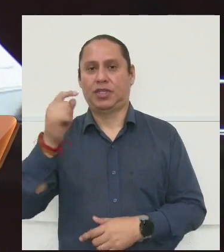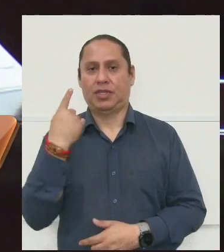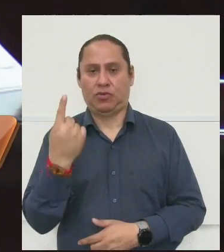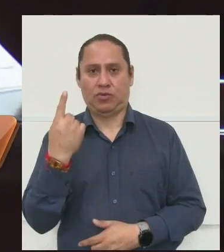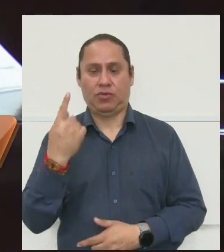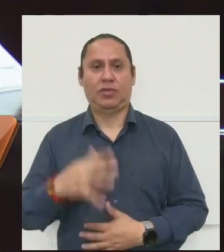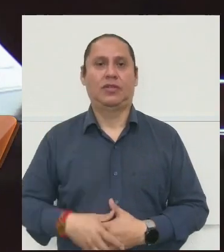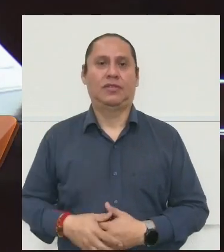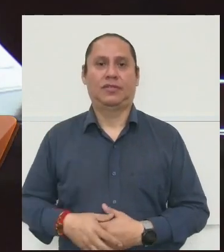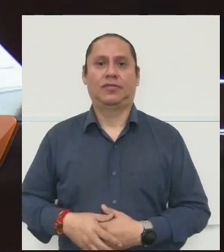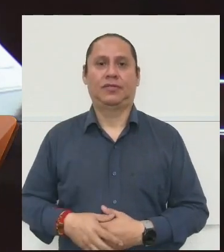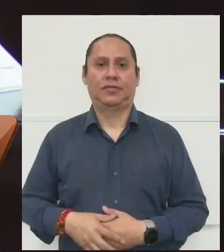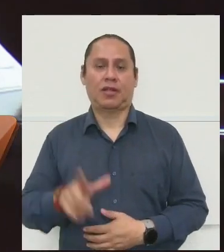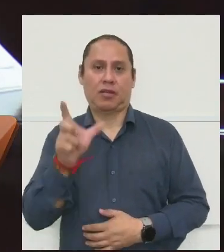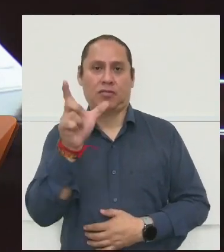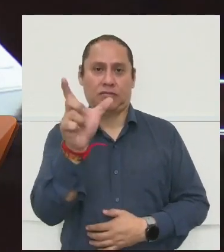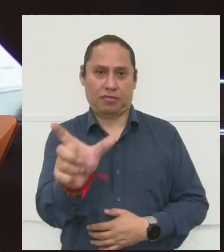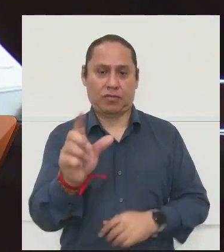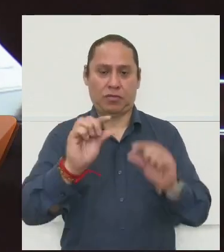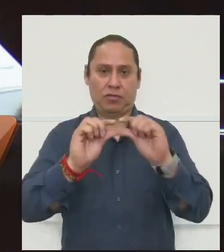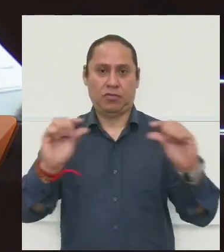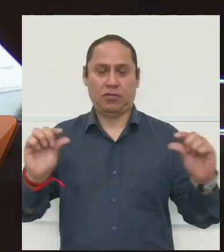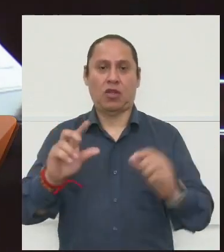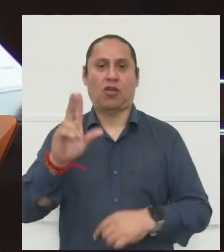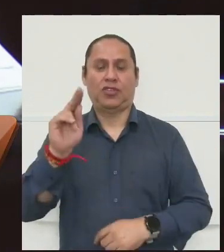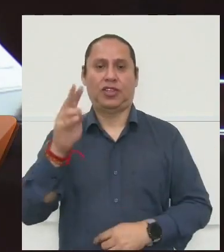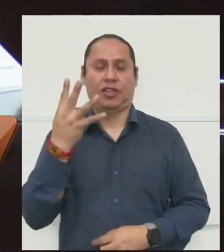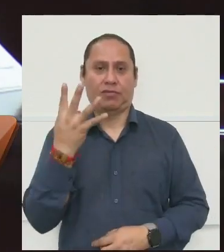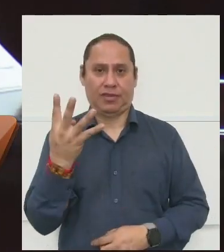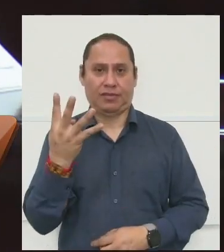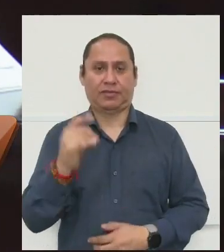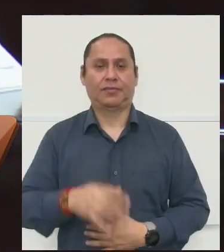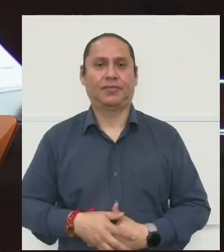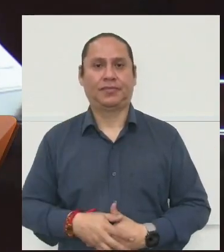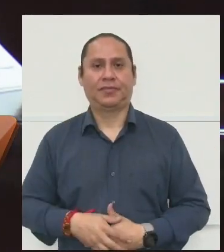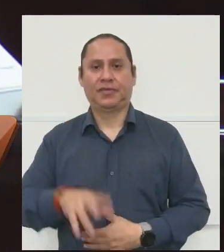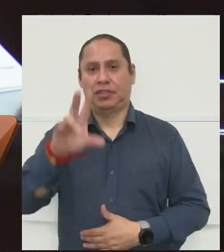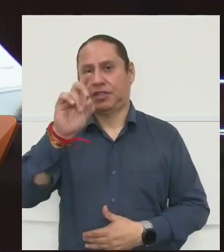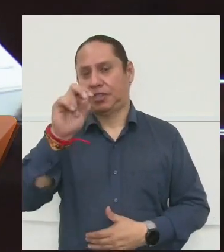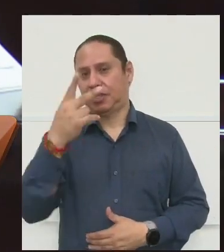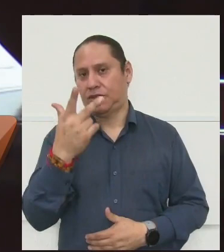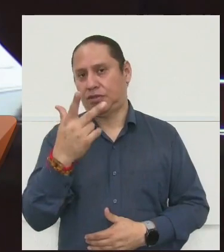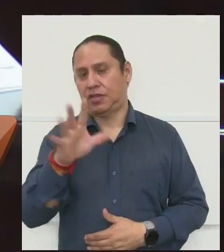1981 cédula profesional 84